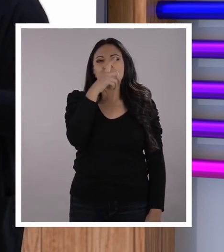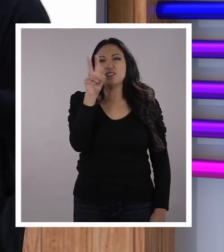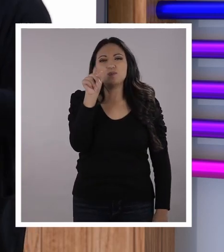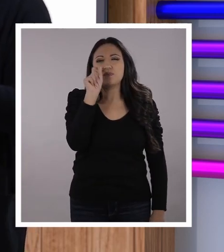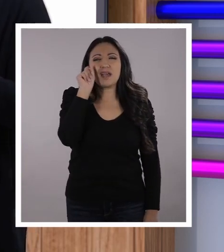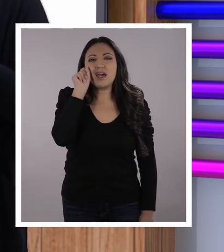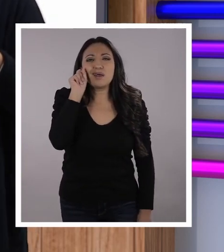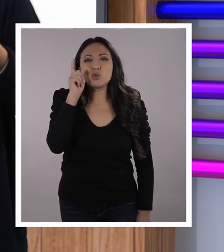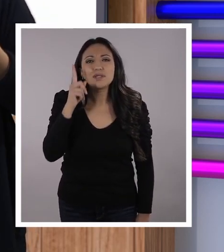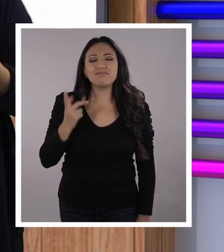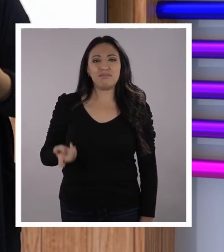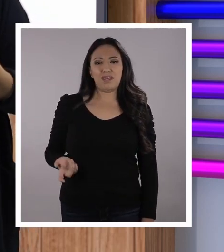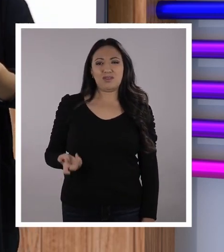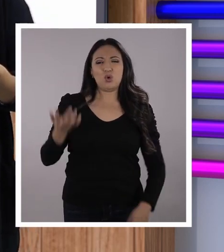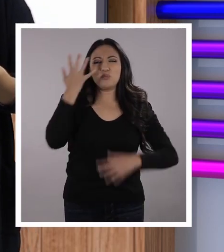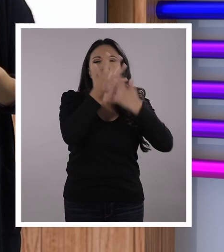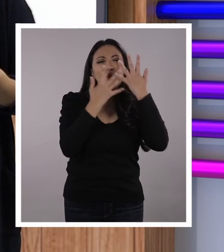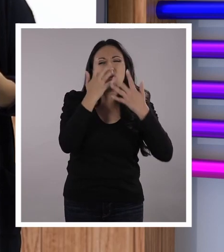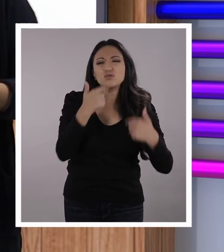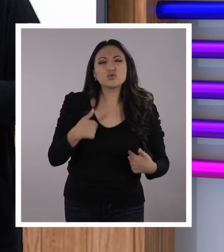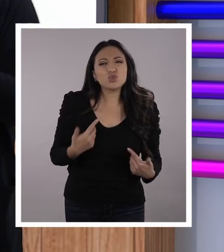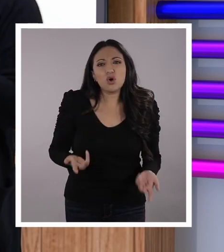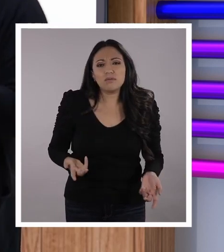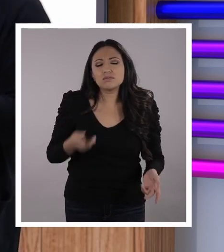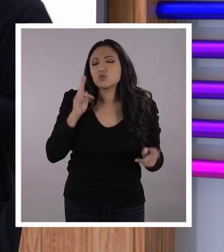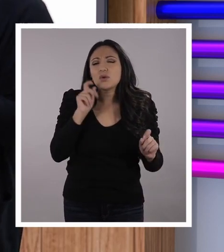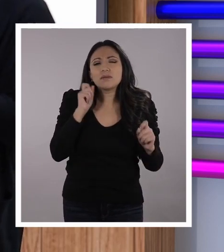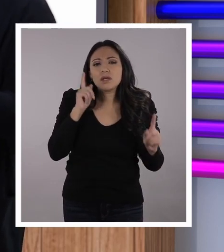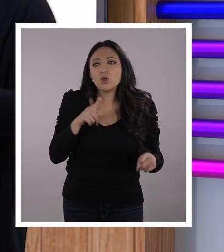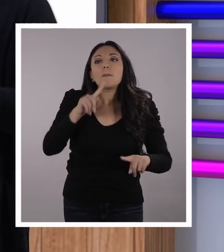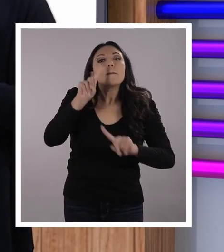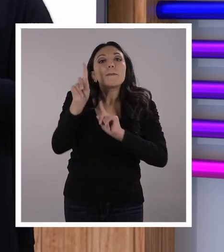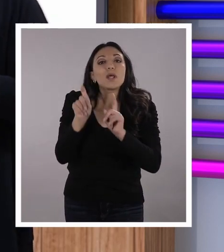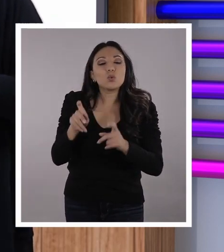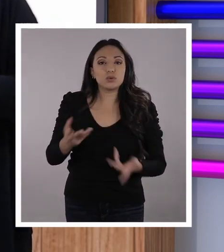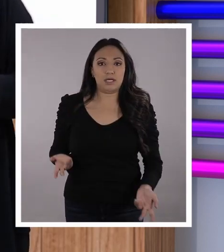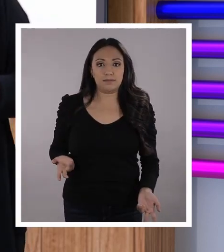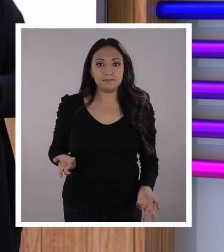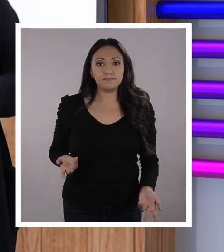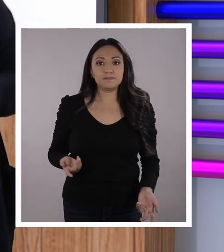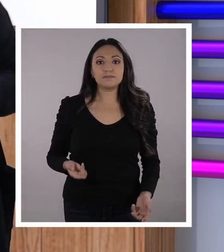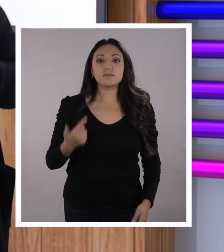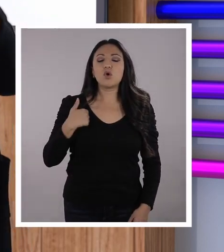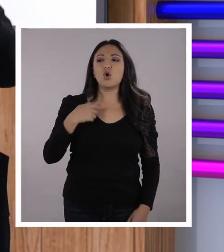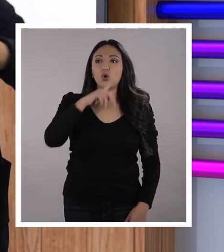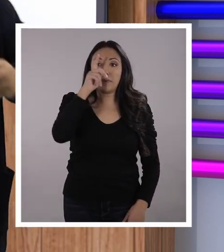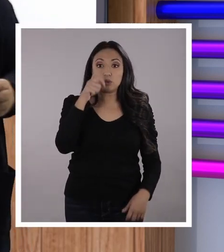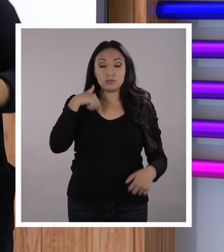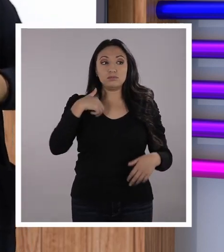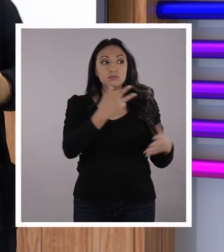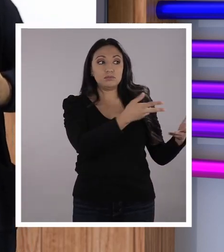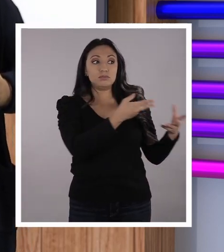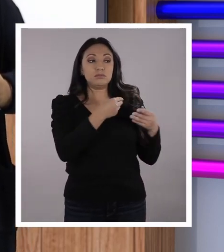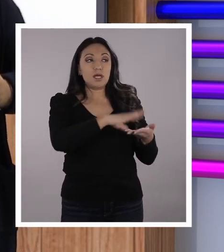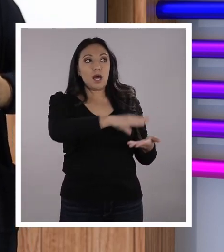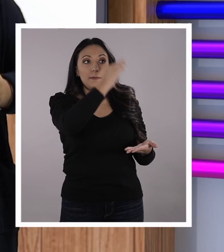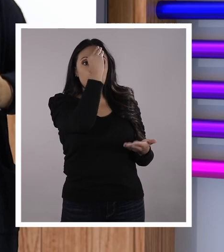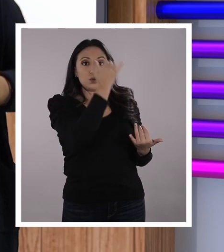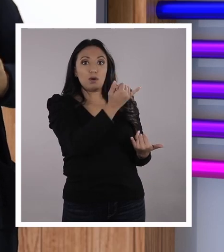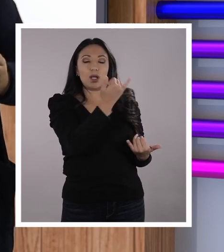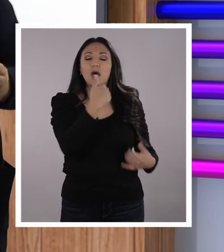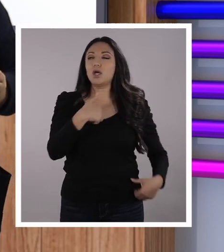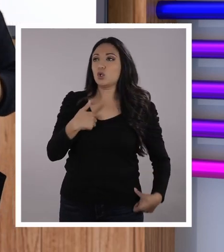dificultad o una confusión para mí? O tal vez, ¿qué es lo que te preguntas a partir de lo que has aprendido